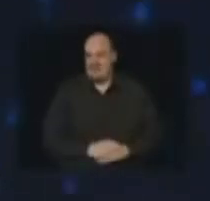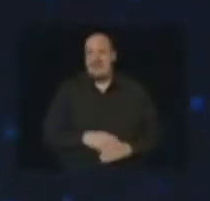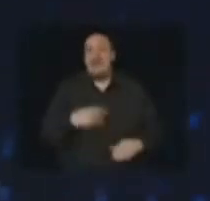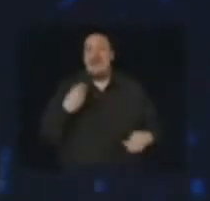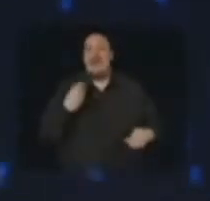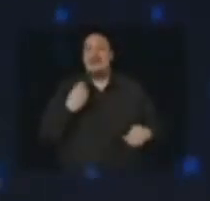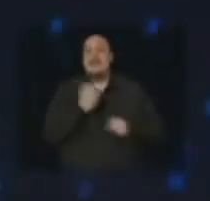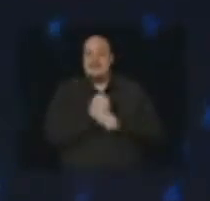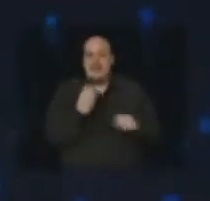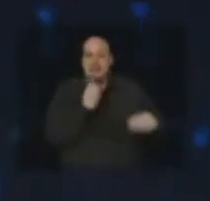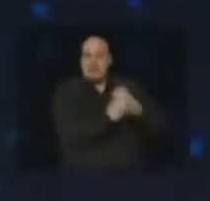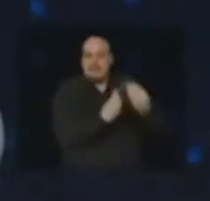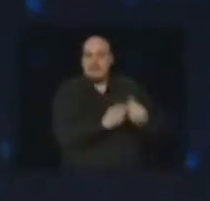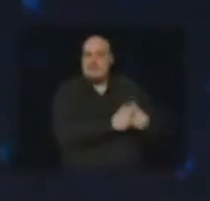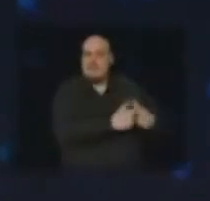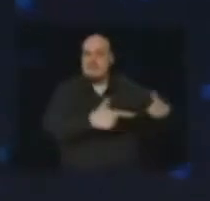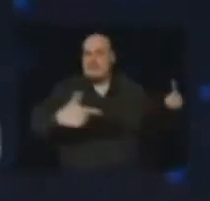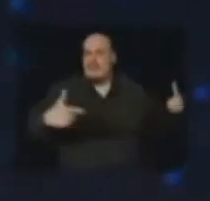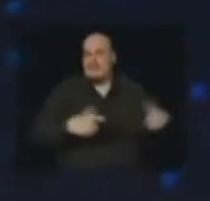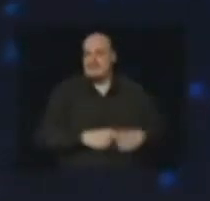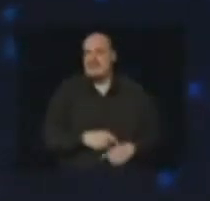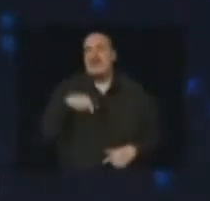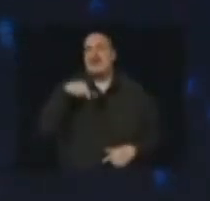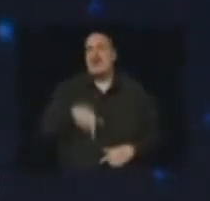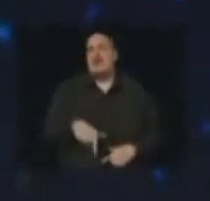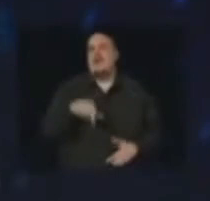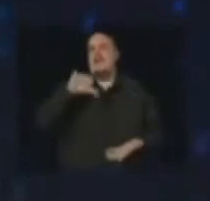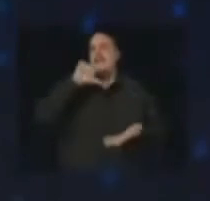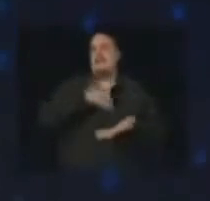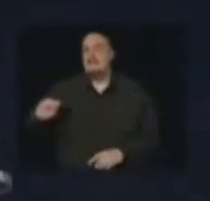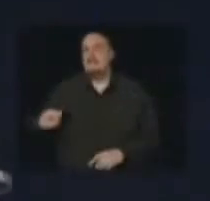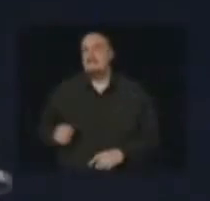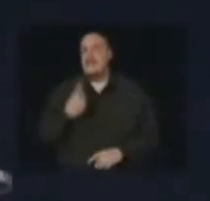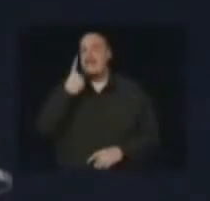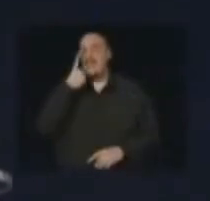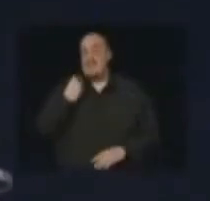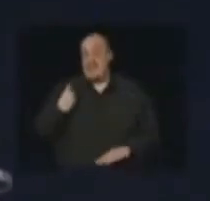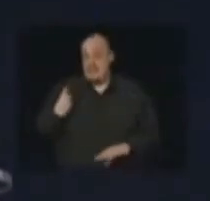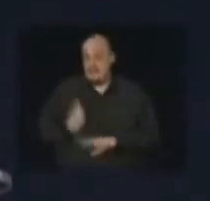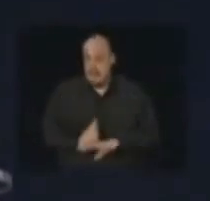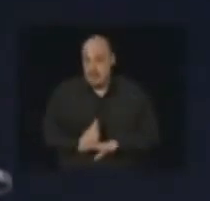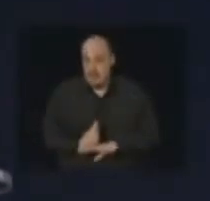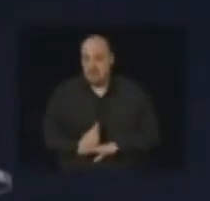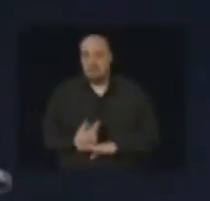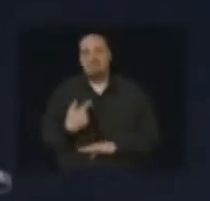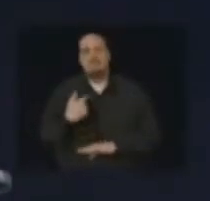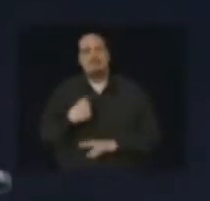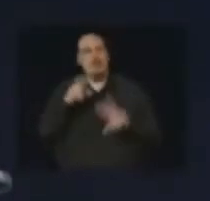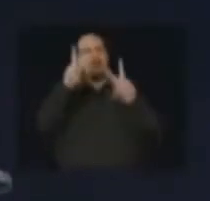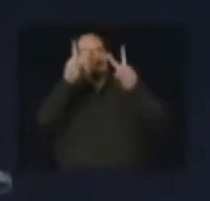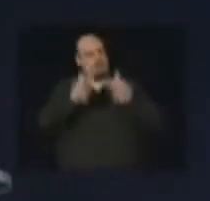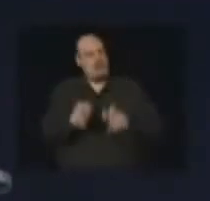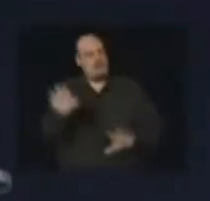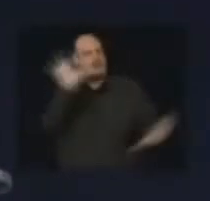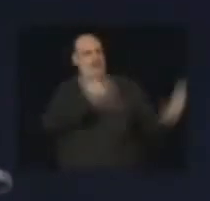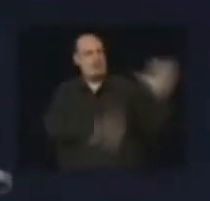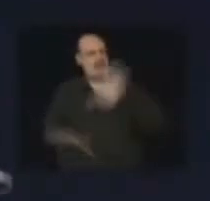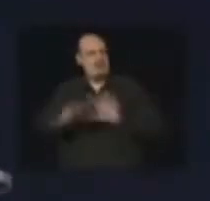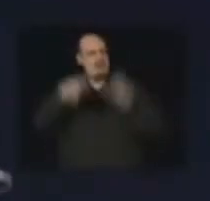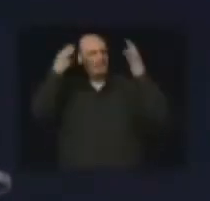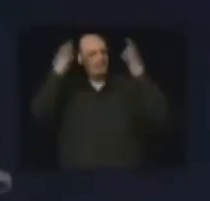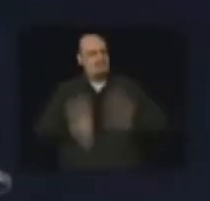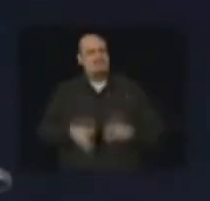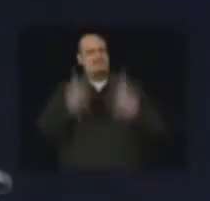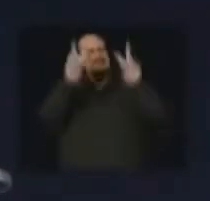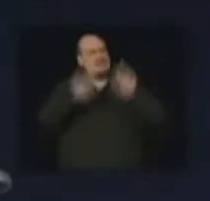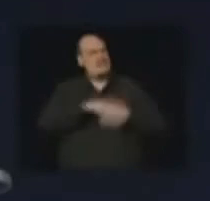de noticias C5N, mientras se encontraban detenidos en un penal de este país y por una causa, una